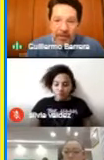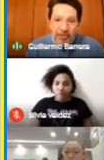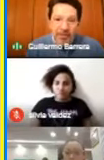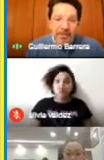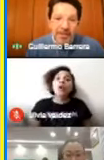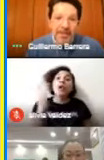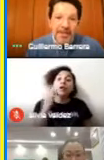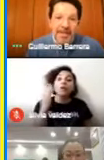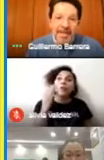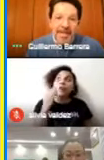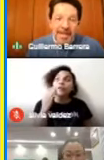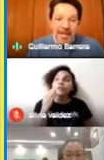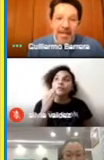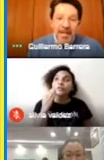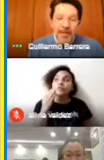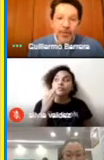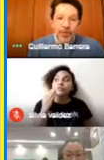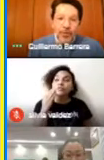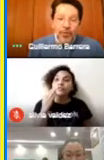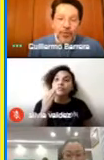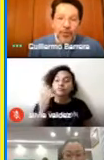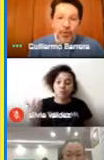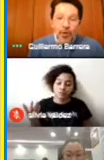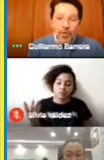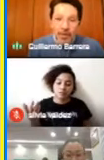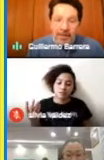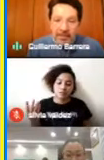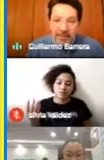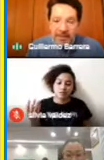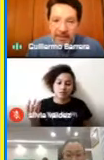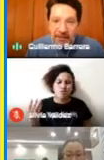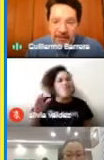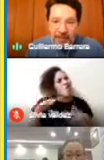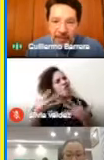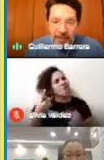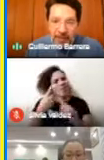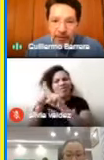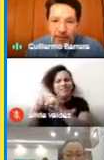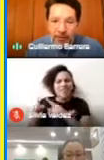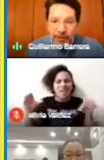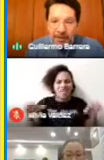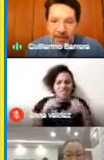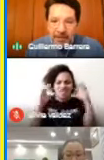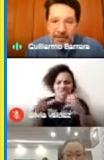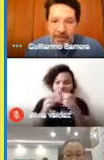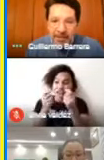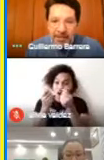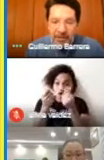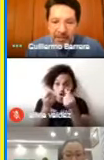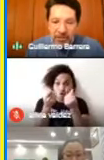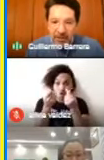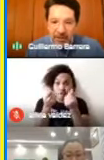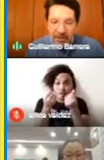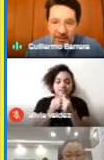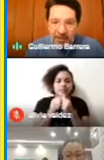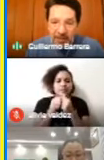cuando hablamos de cómo las diferentes actividades económicas